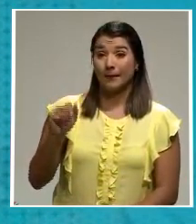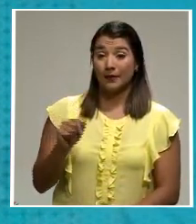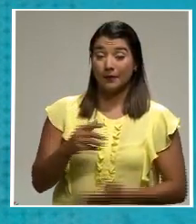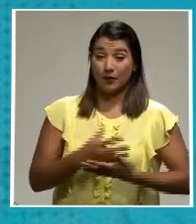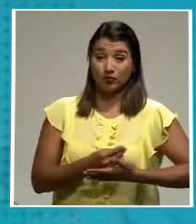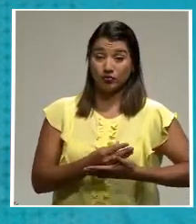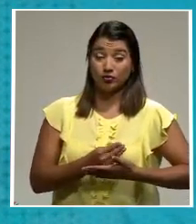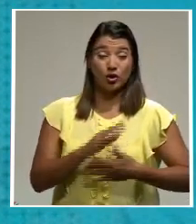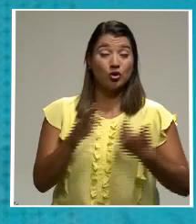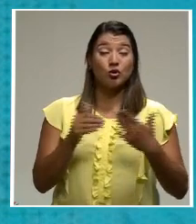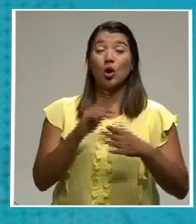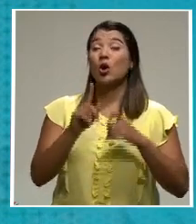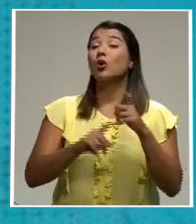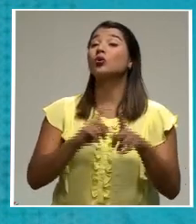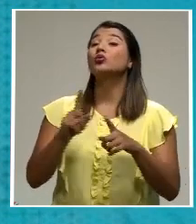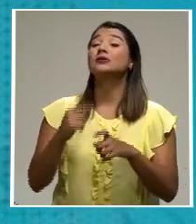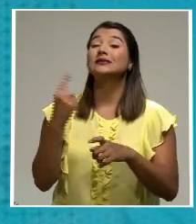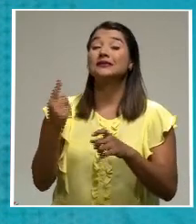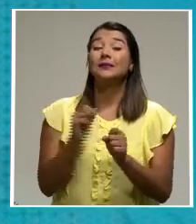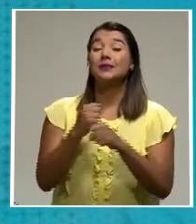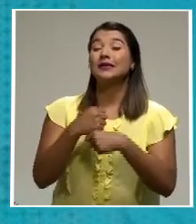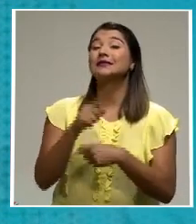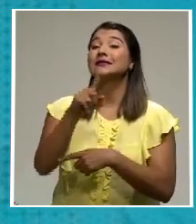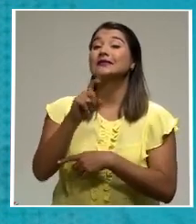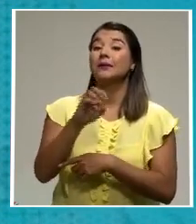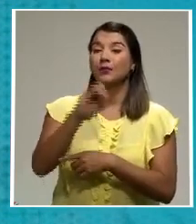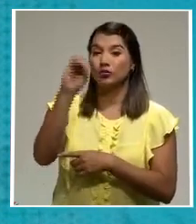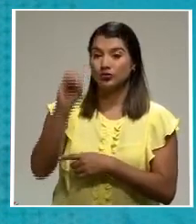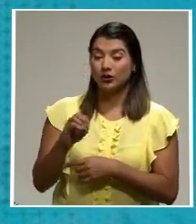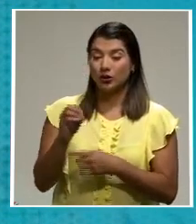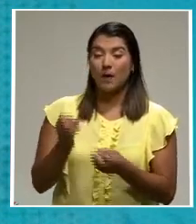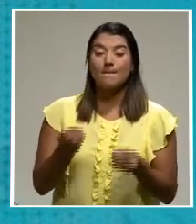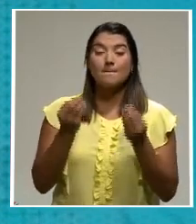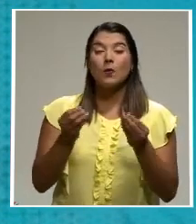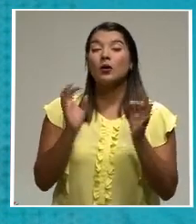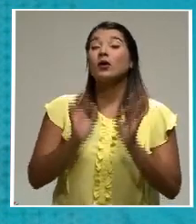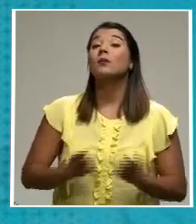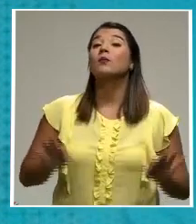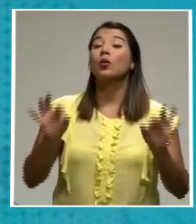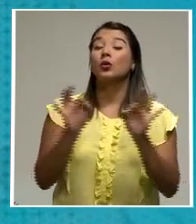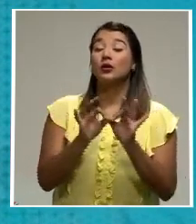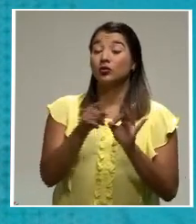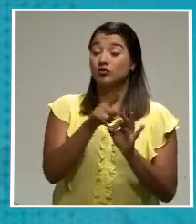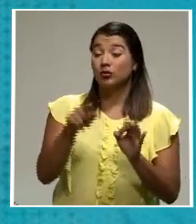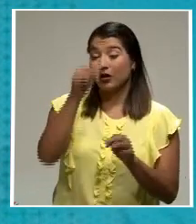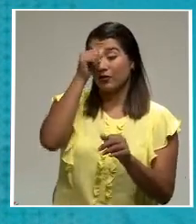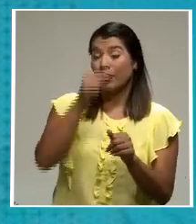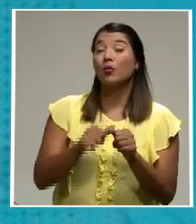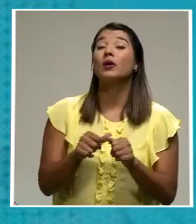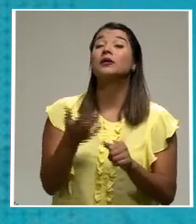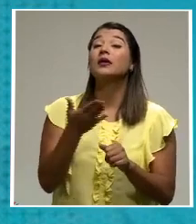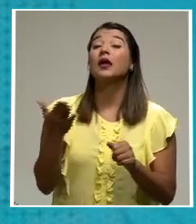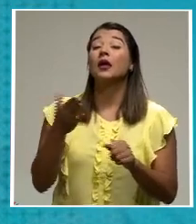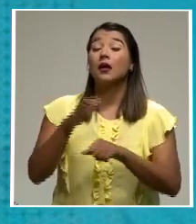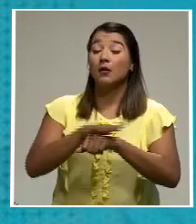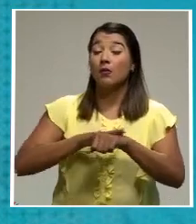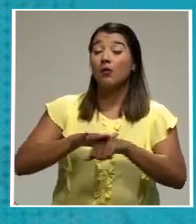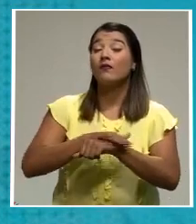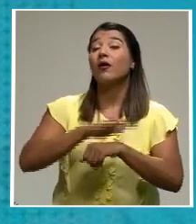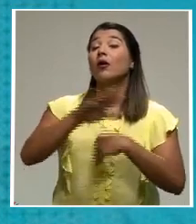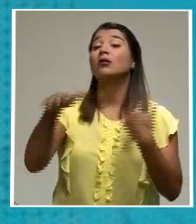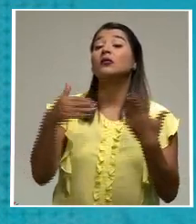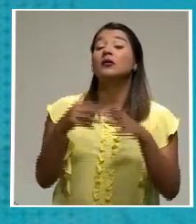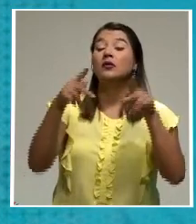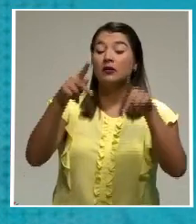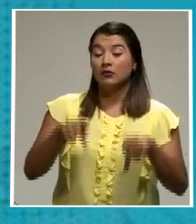realizando 100% en forma presencial. Es muy importante hacer el recordatorio de que por favor todas las